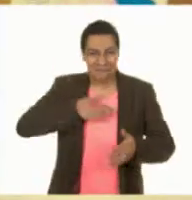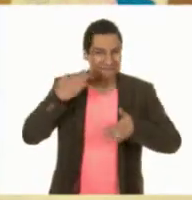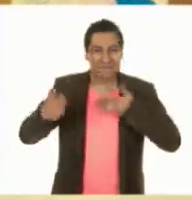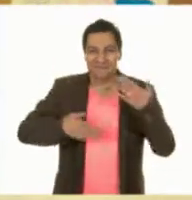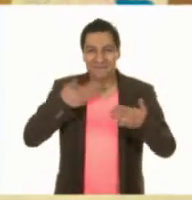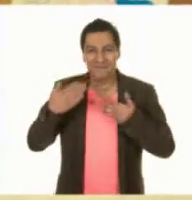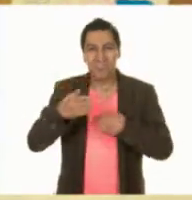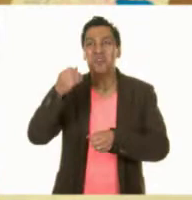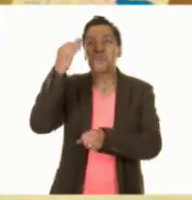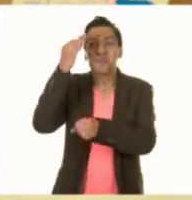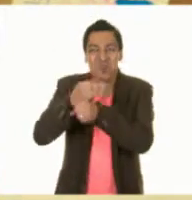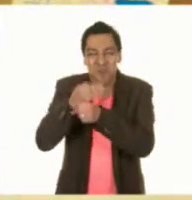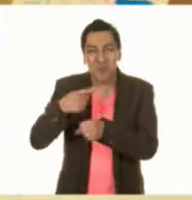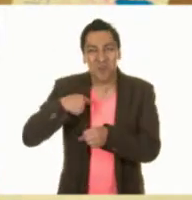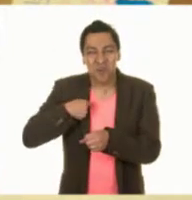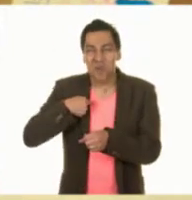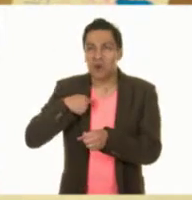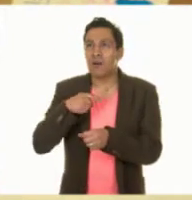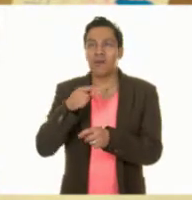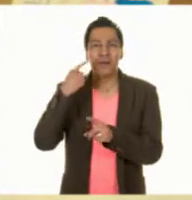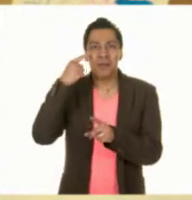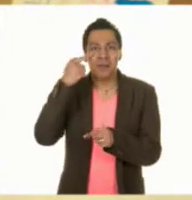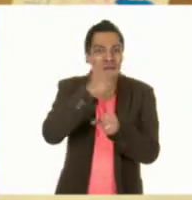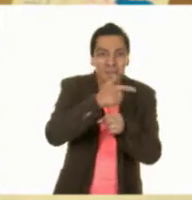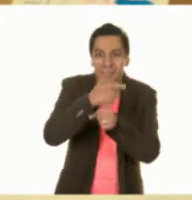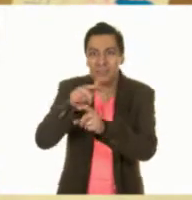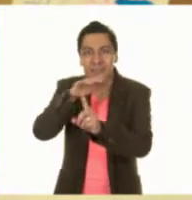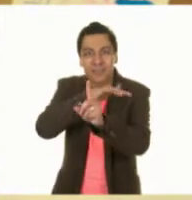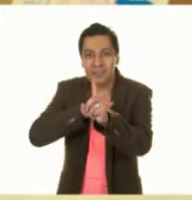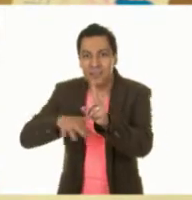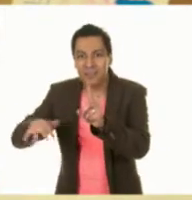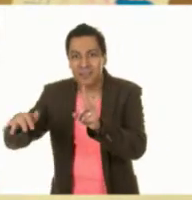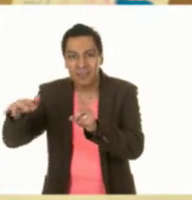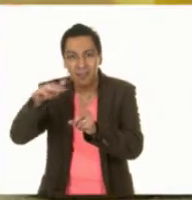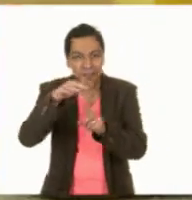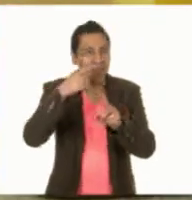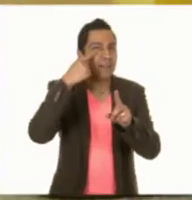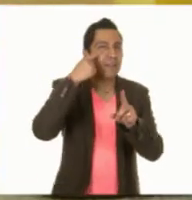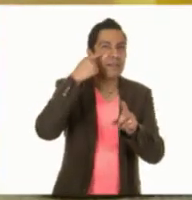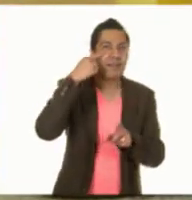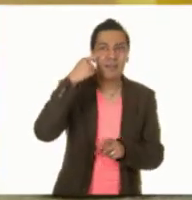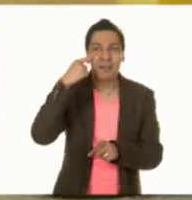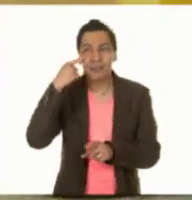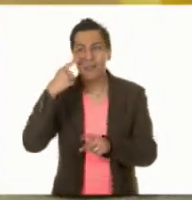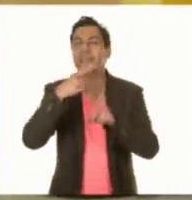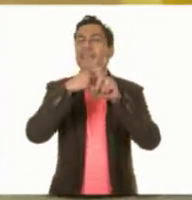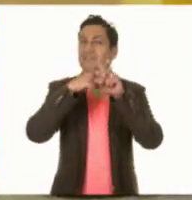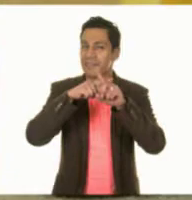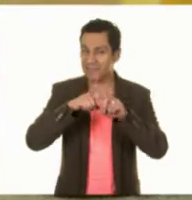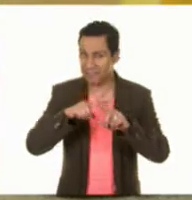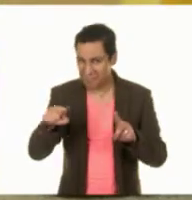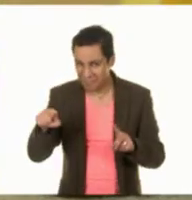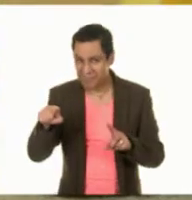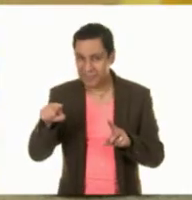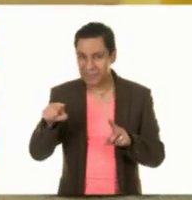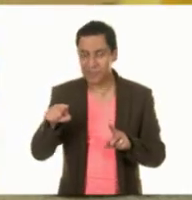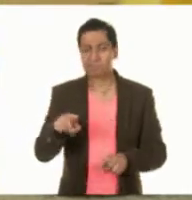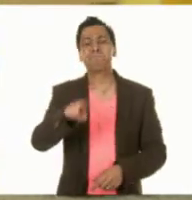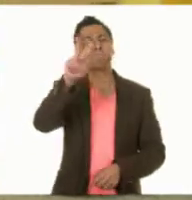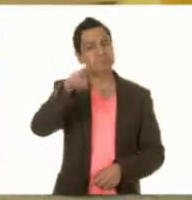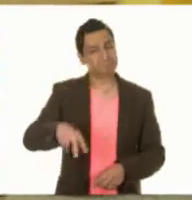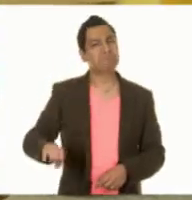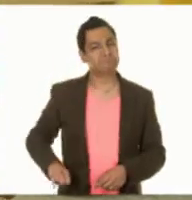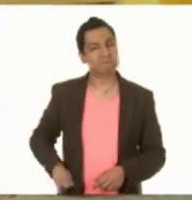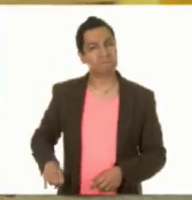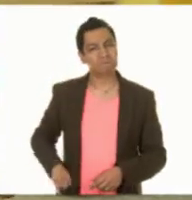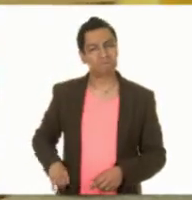Ahora estaré todo el tiempo observando las cosas a mi alrededor con otra mirada. Eso suena interesante. Siempre hay que